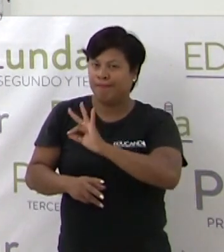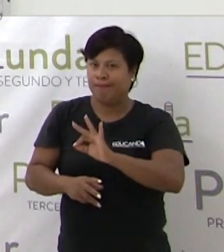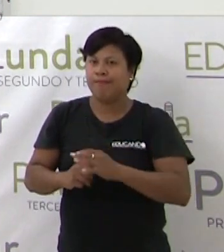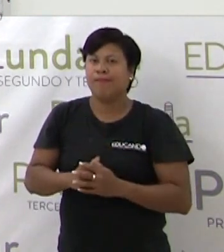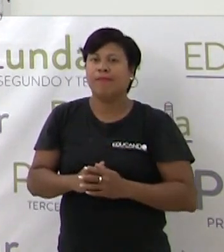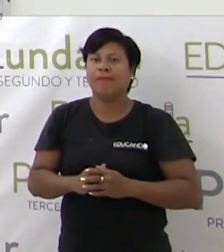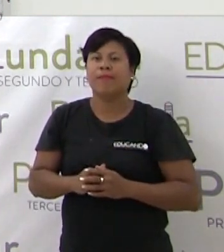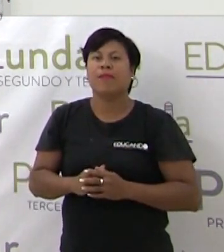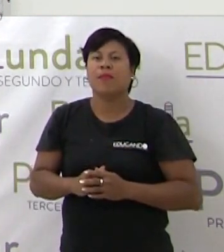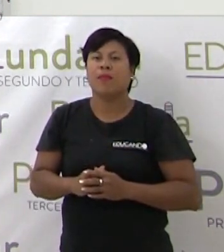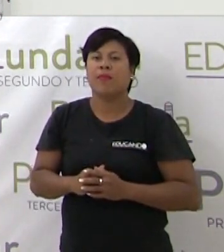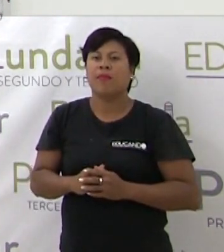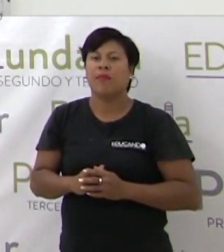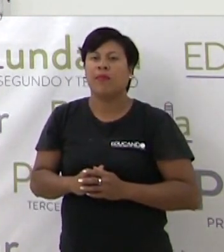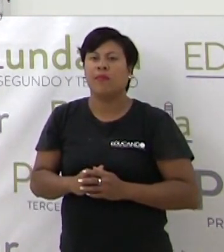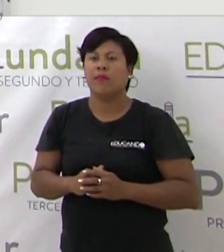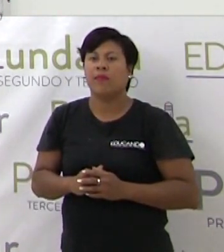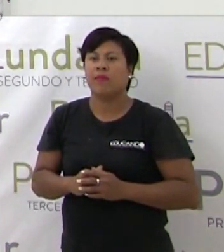otros ángulos.